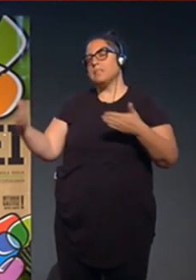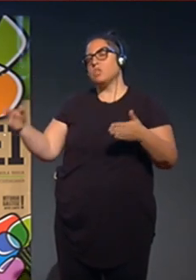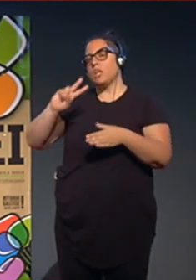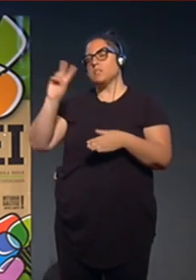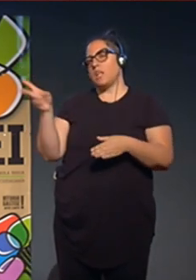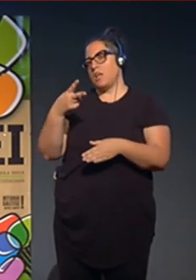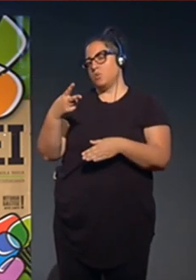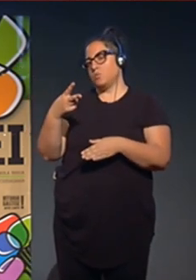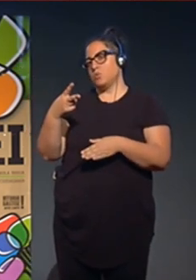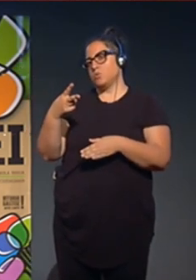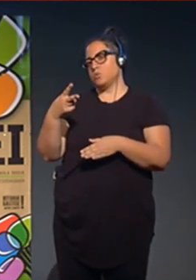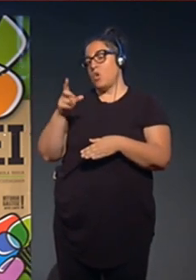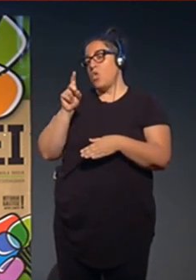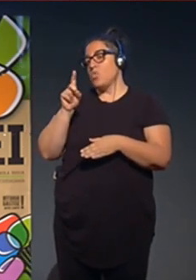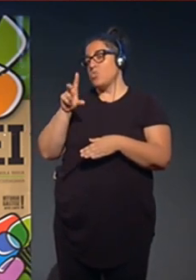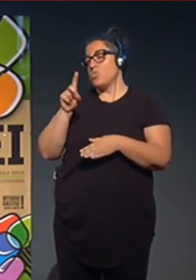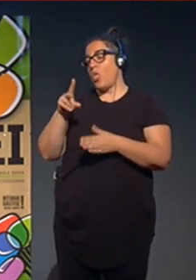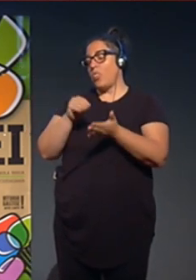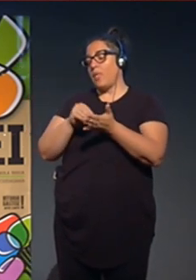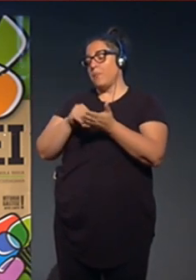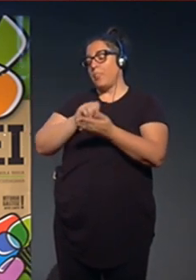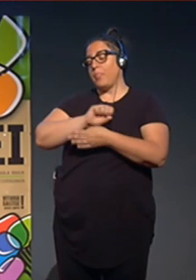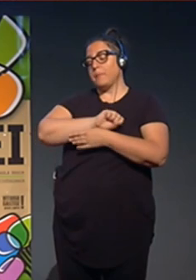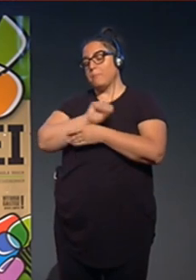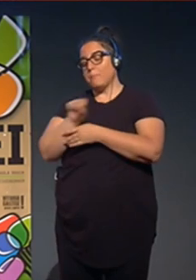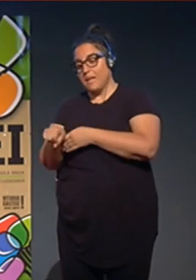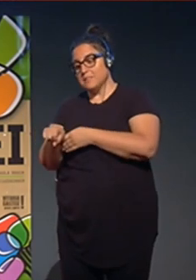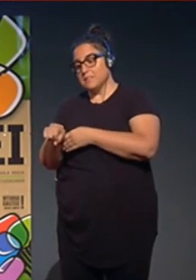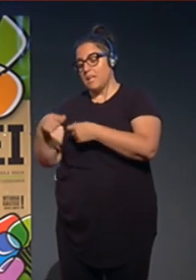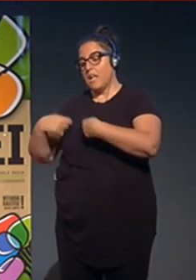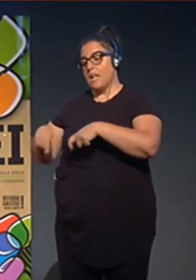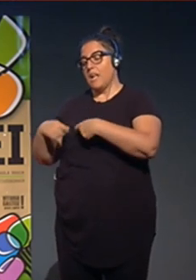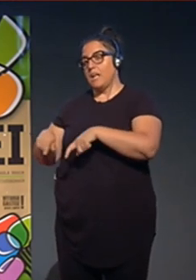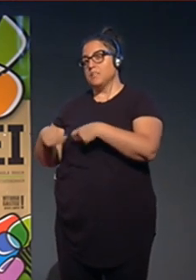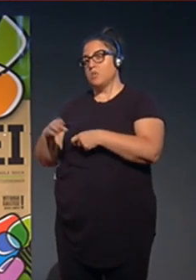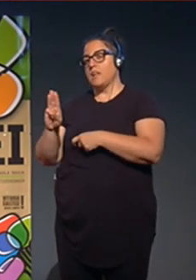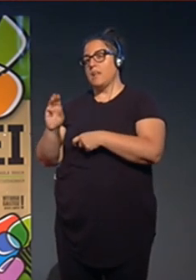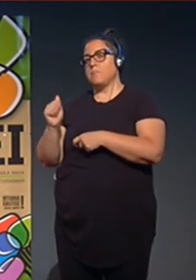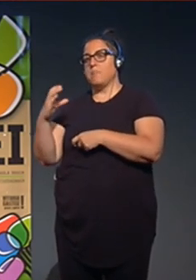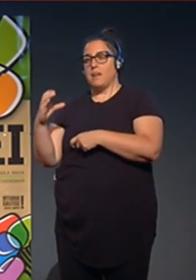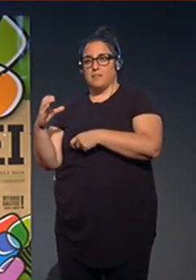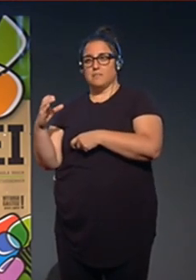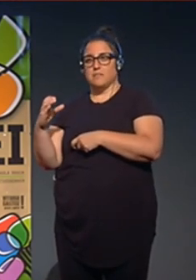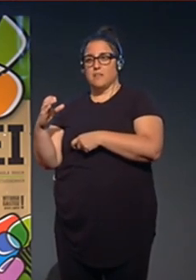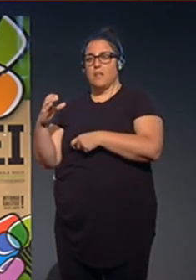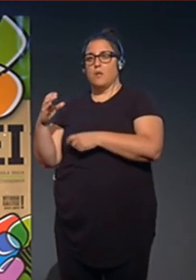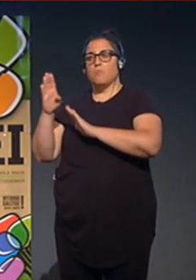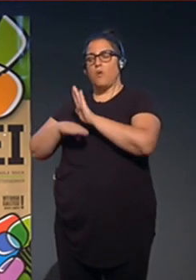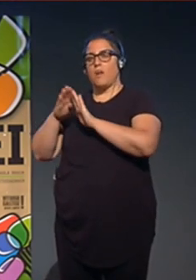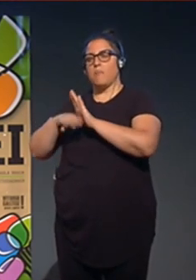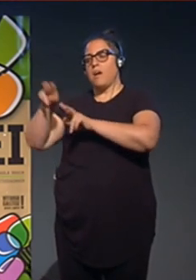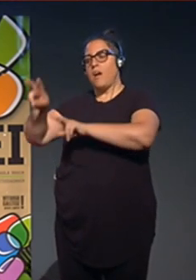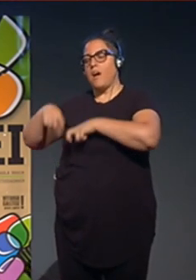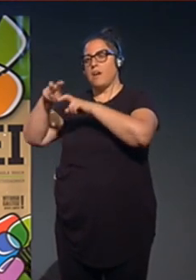euros que es 12 veces más que el coste de la pac el programa Agrario común no sería